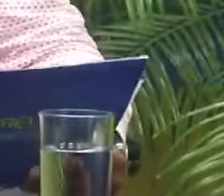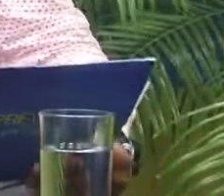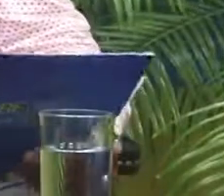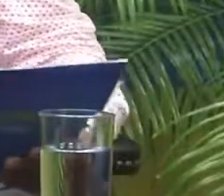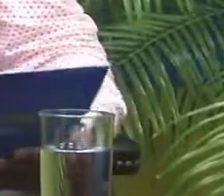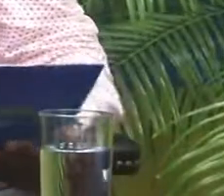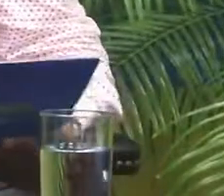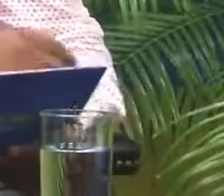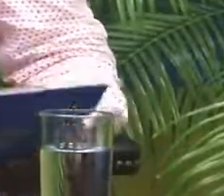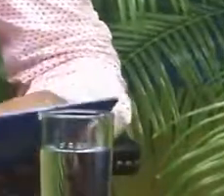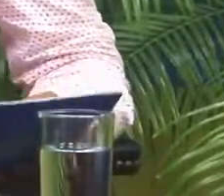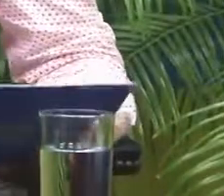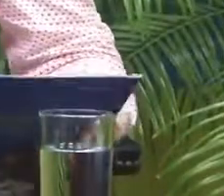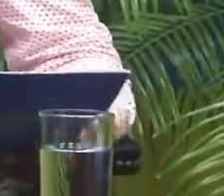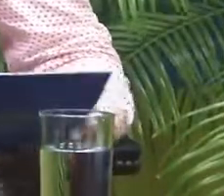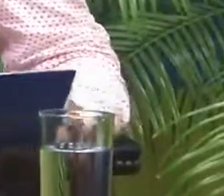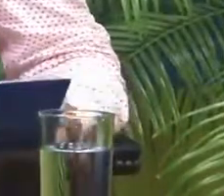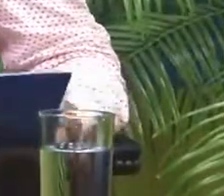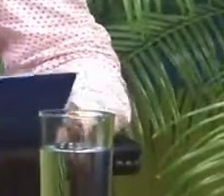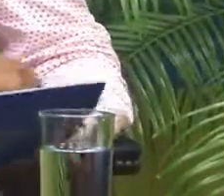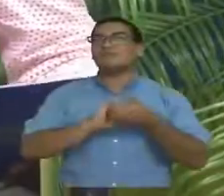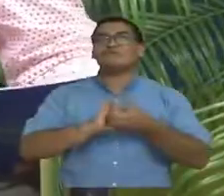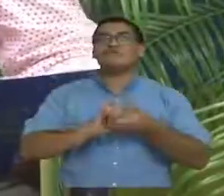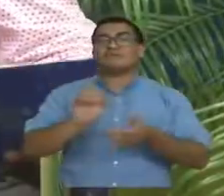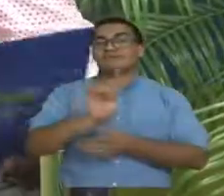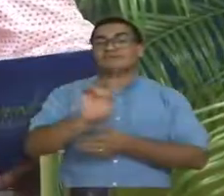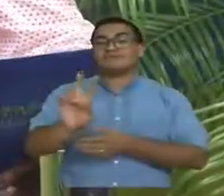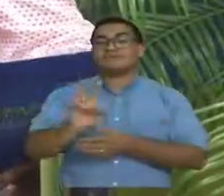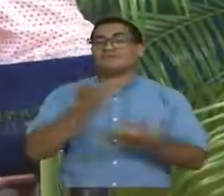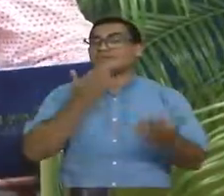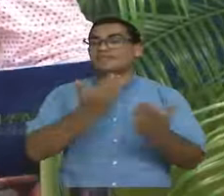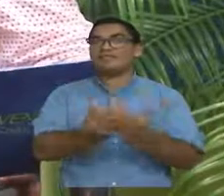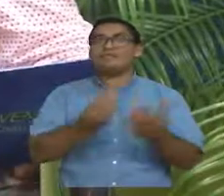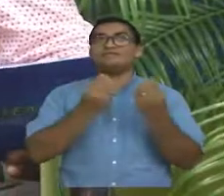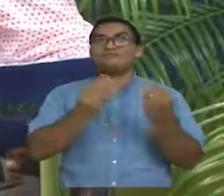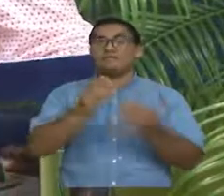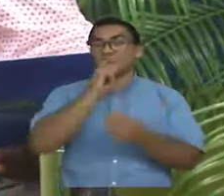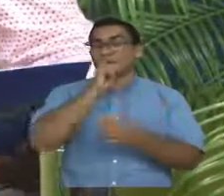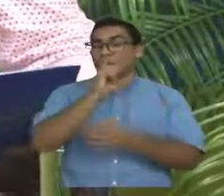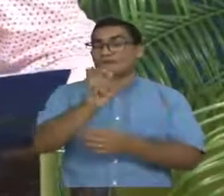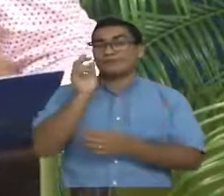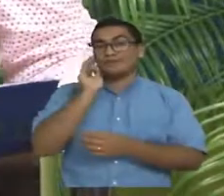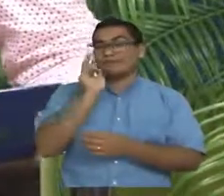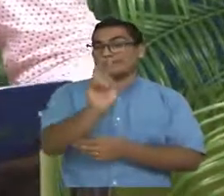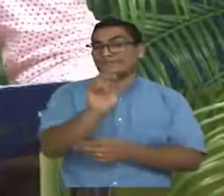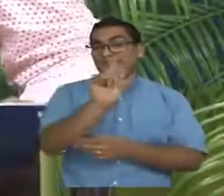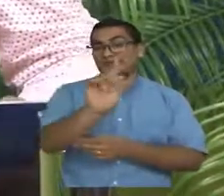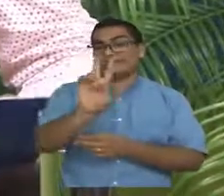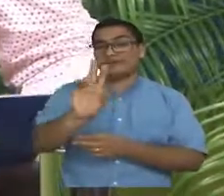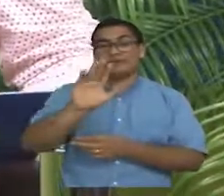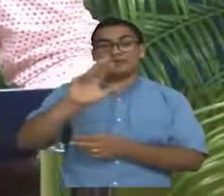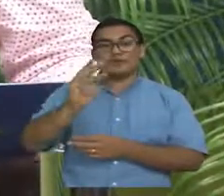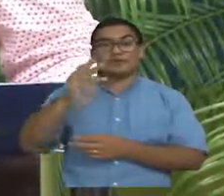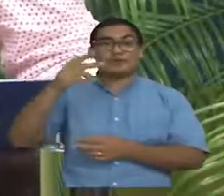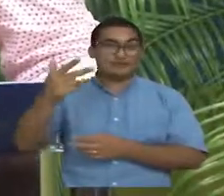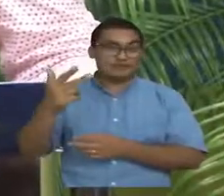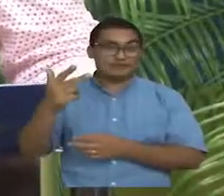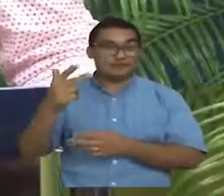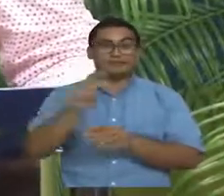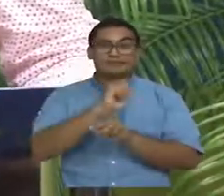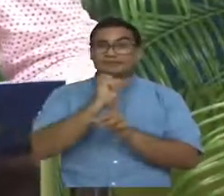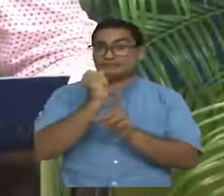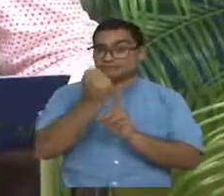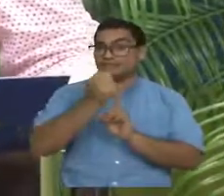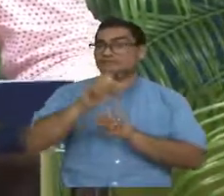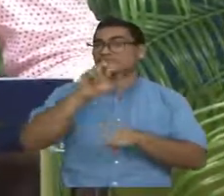muy buenas tardes amigos televidentes muchas gracias por su sintonía el canal 98 el canal parlamentario al canal de la asamblea